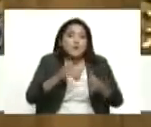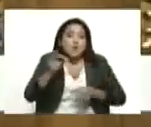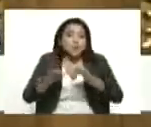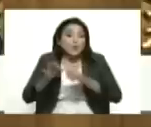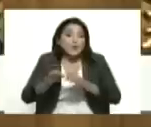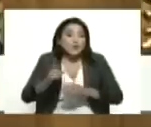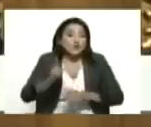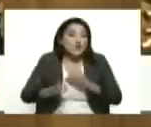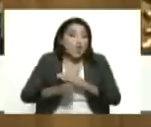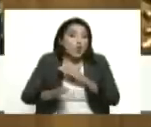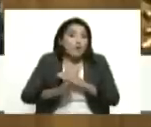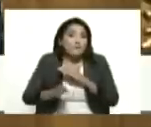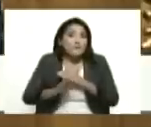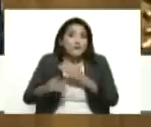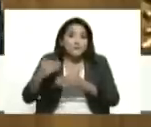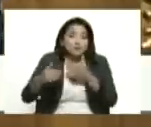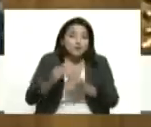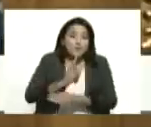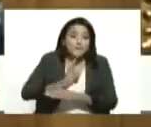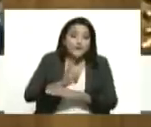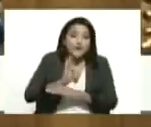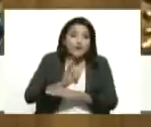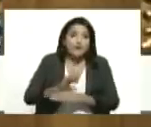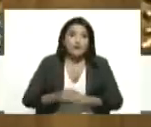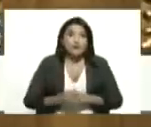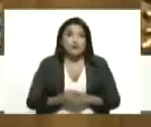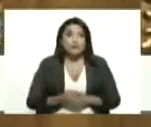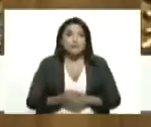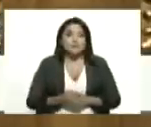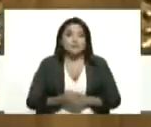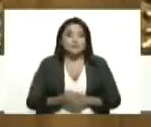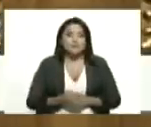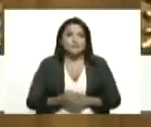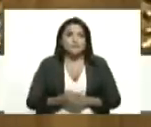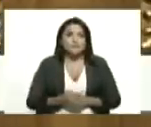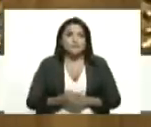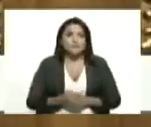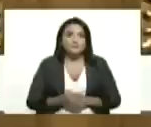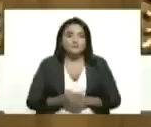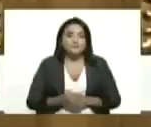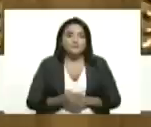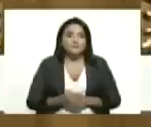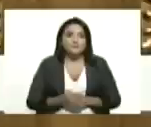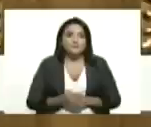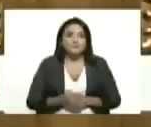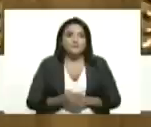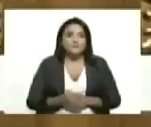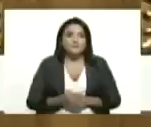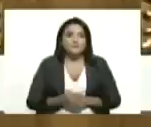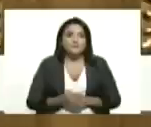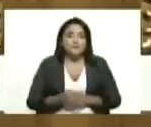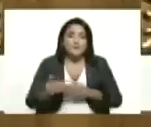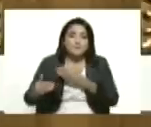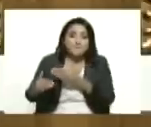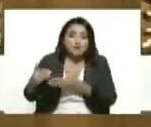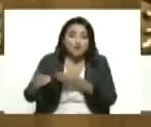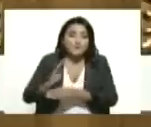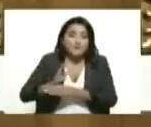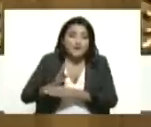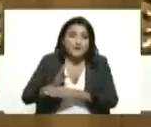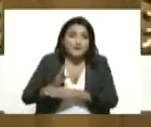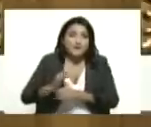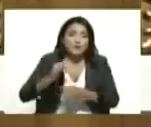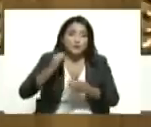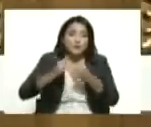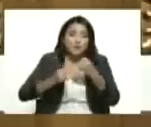sentencia en el proceso penal correspondiente. El proceso penal, el juicio penal